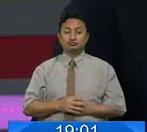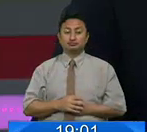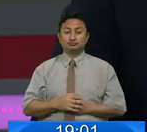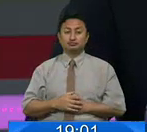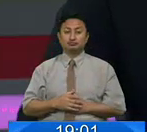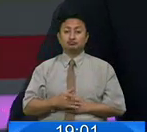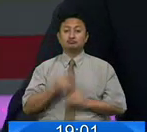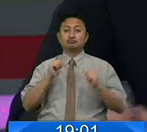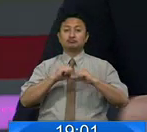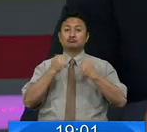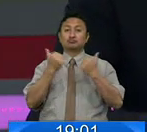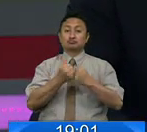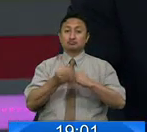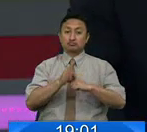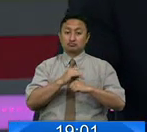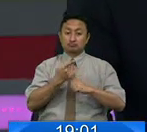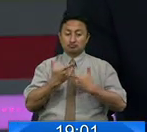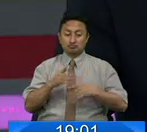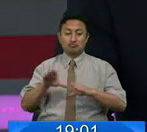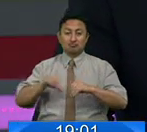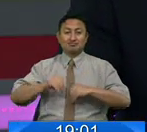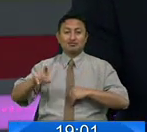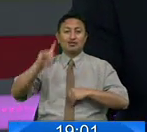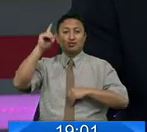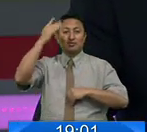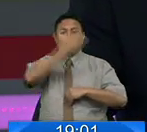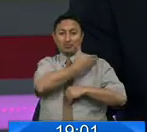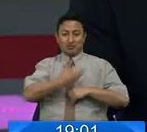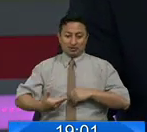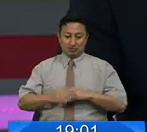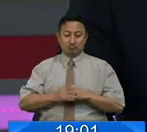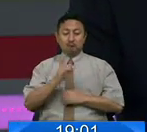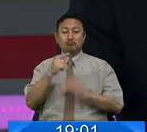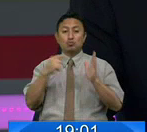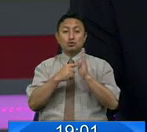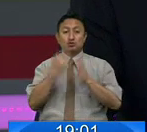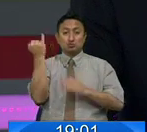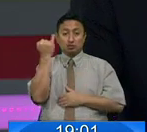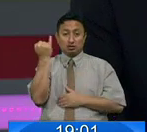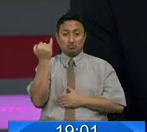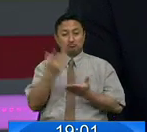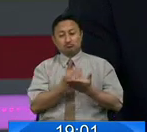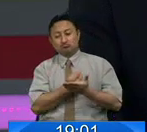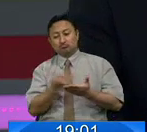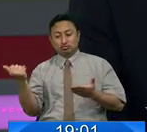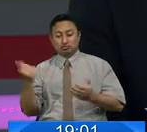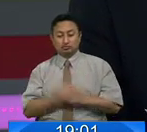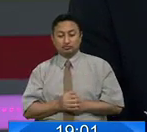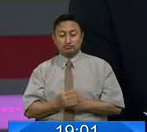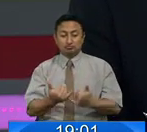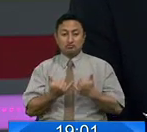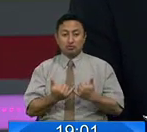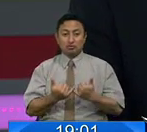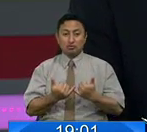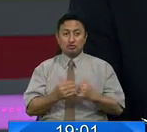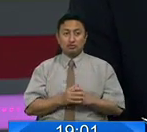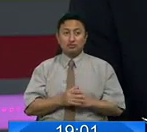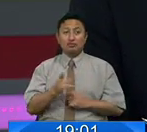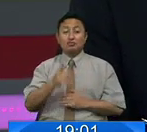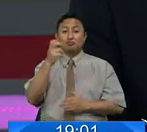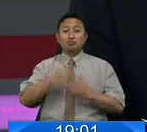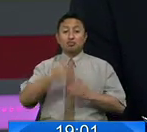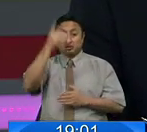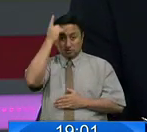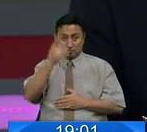la seguridad nacional se halla no al veto del ejecutivo y de robo el impuesto verde dada la alineación de este tributo se establece en la prescripción de